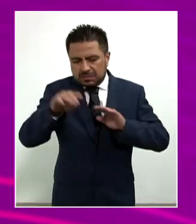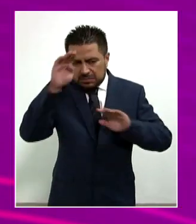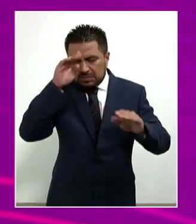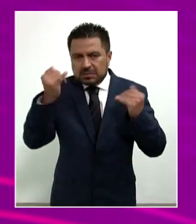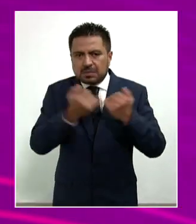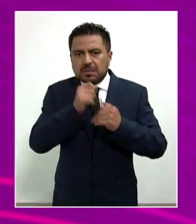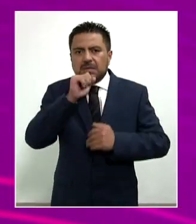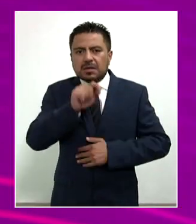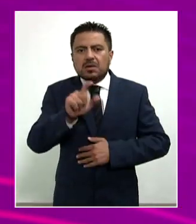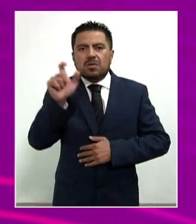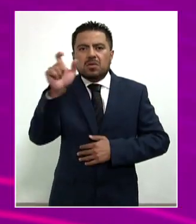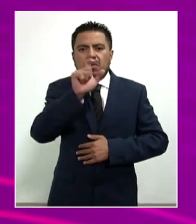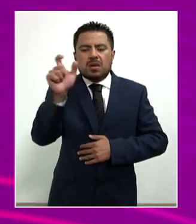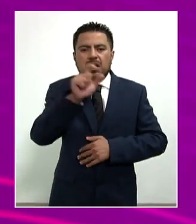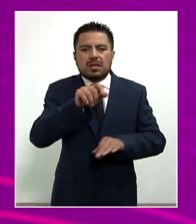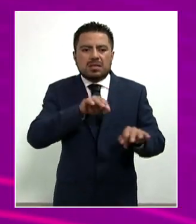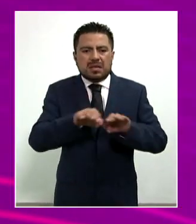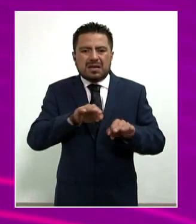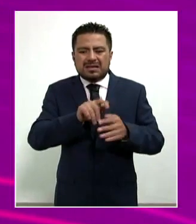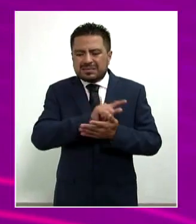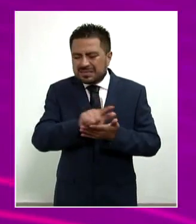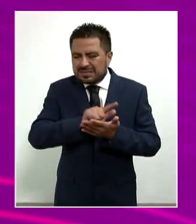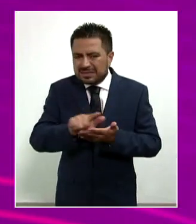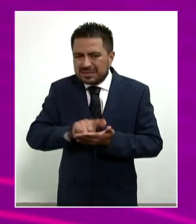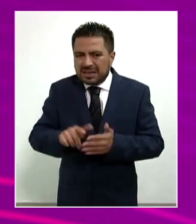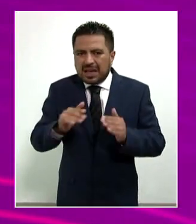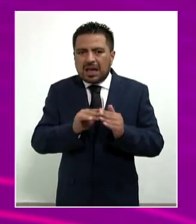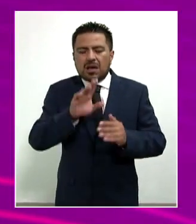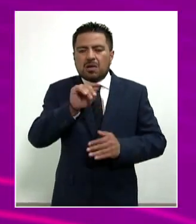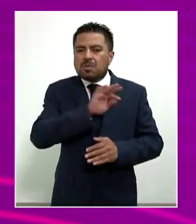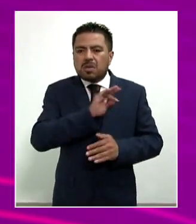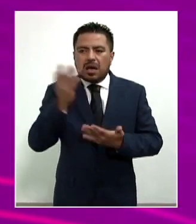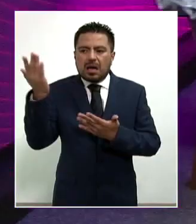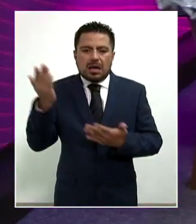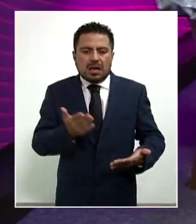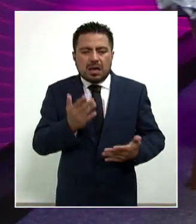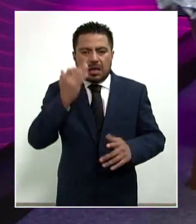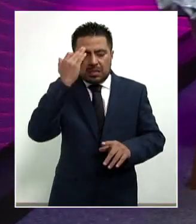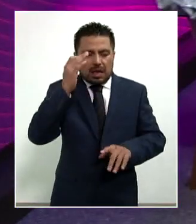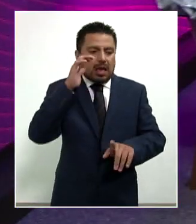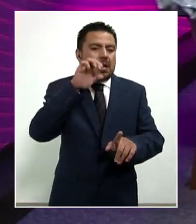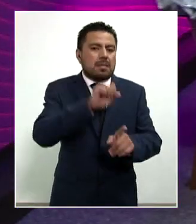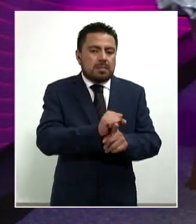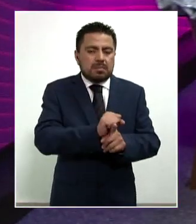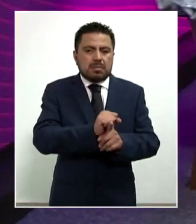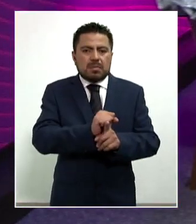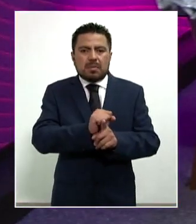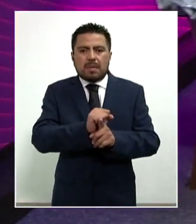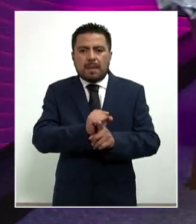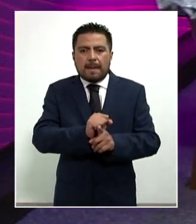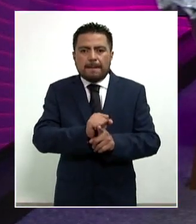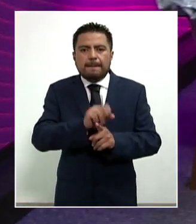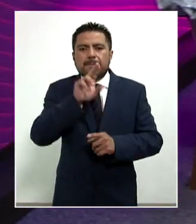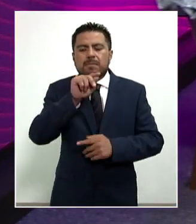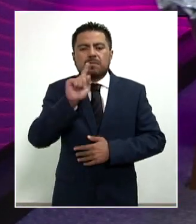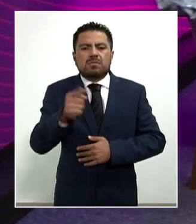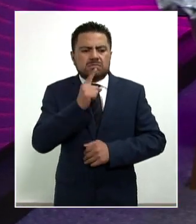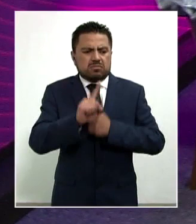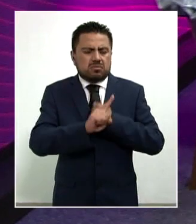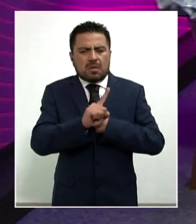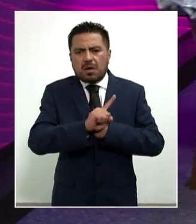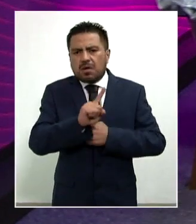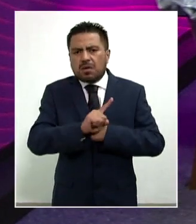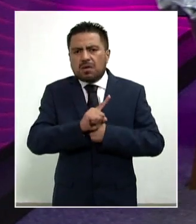también cuando la trabajadora doméstica no puede llegar a tiempo, que no es su